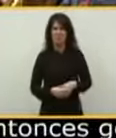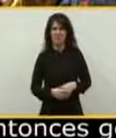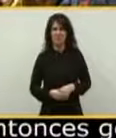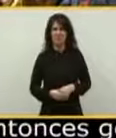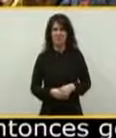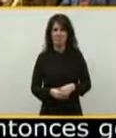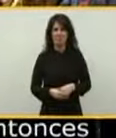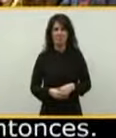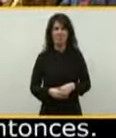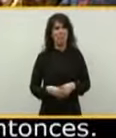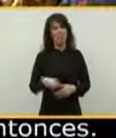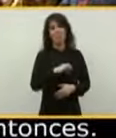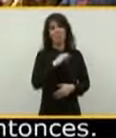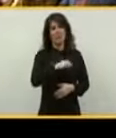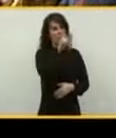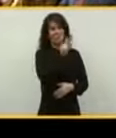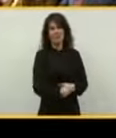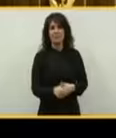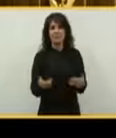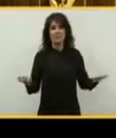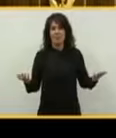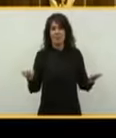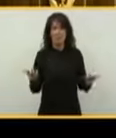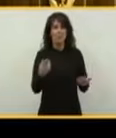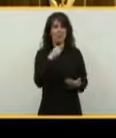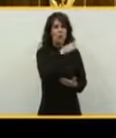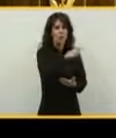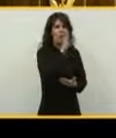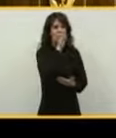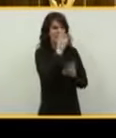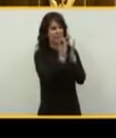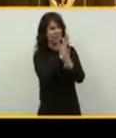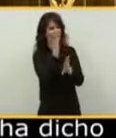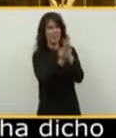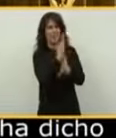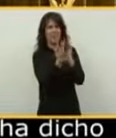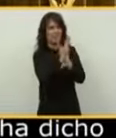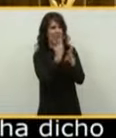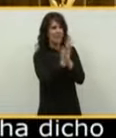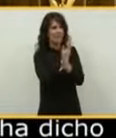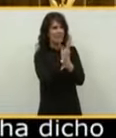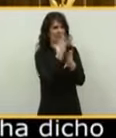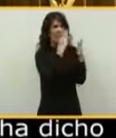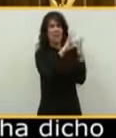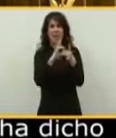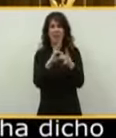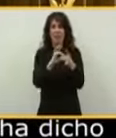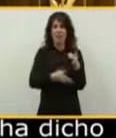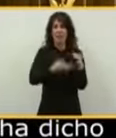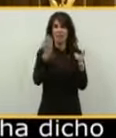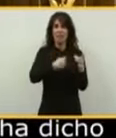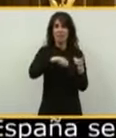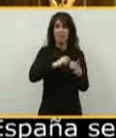Señoría, nada de lo que usted nos ha dicho aquí guarda relación con lo que España se merece y con lo que